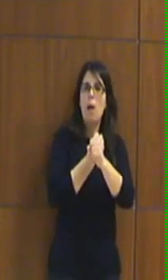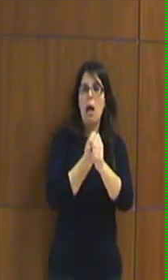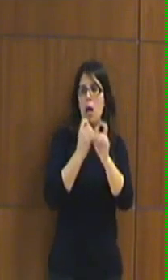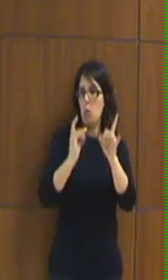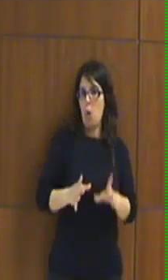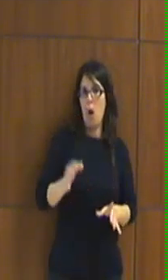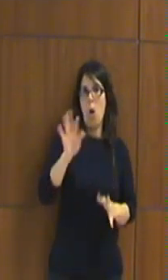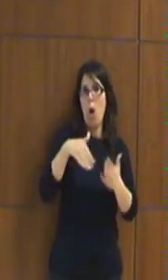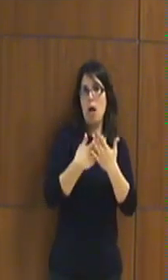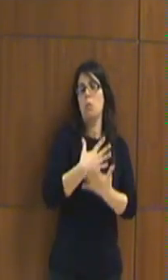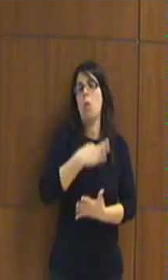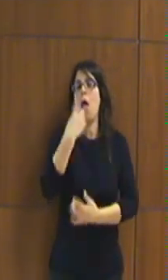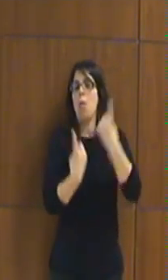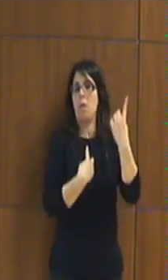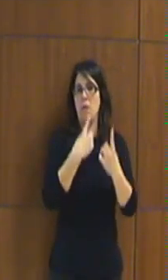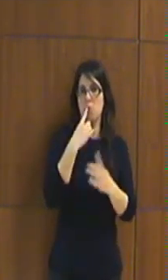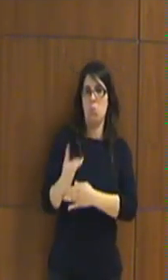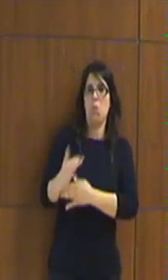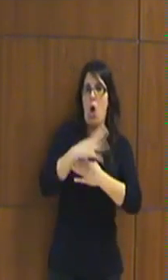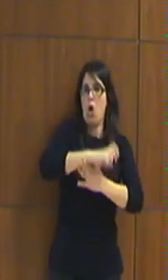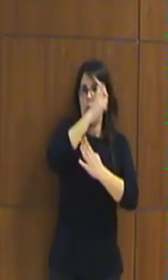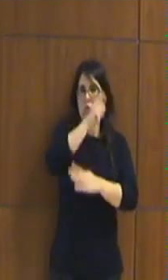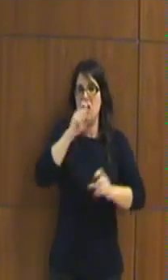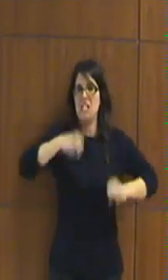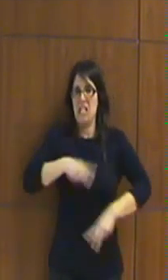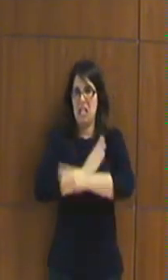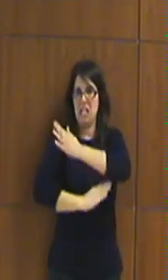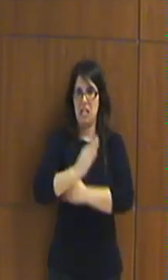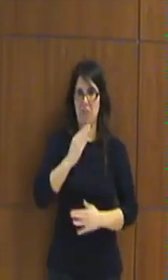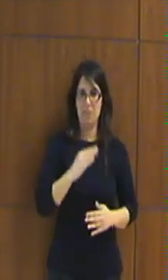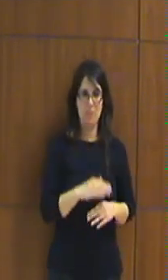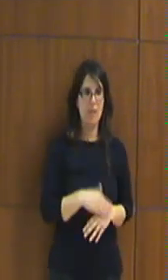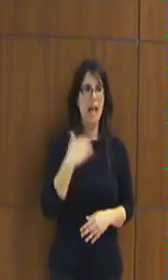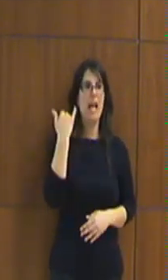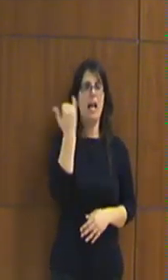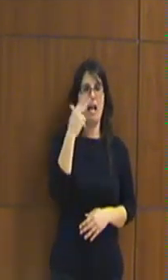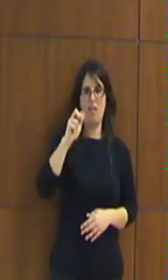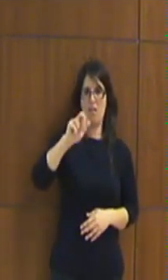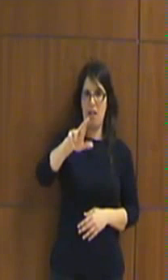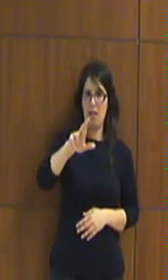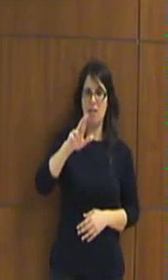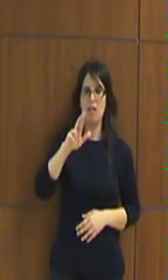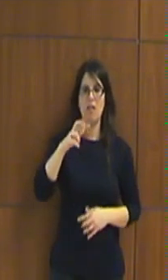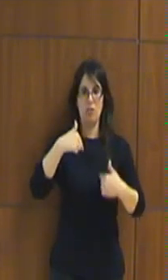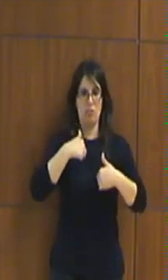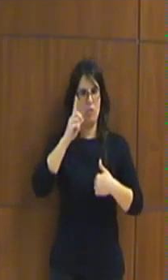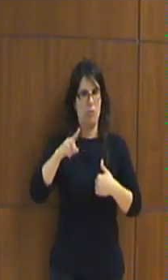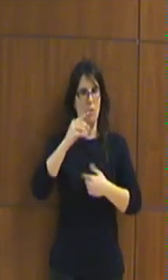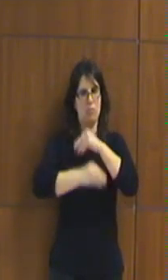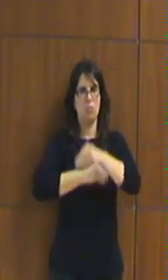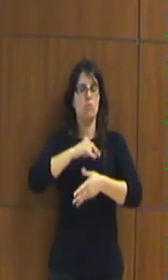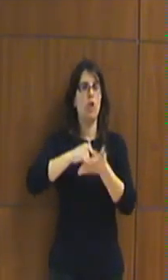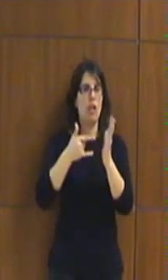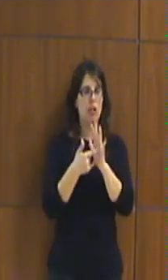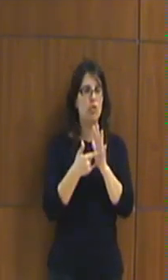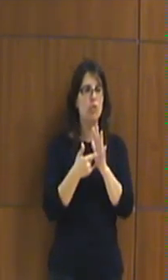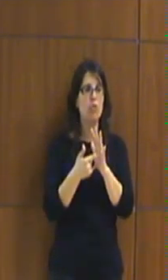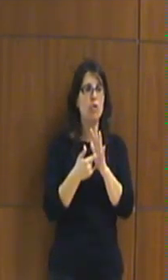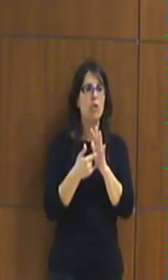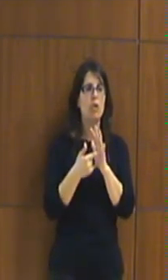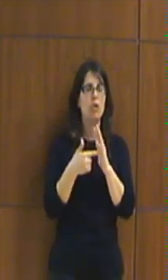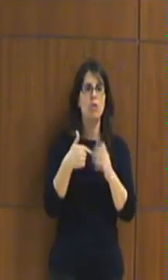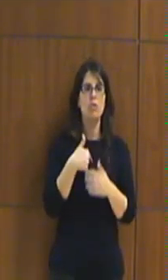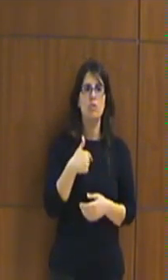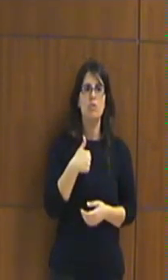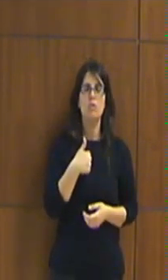que tiene. En ese sentido, nosotros desde Fundación impulsamos un proyecto en el cual no solo veíamos